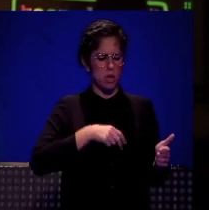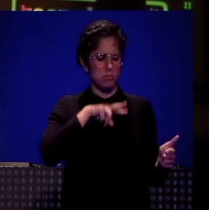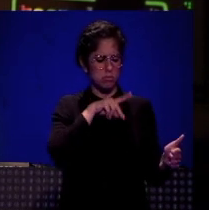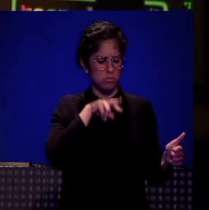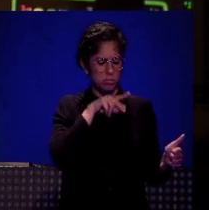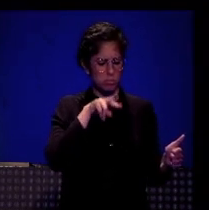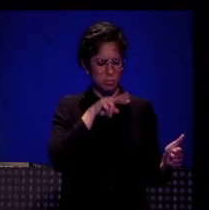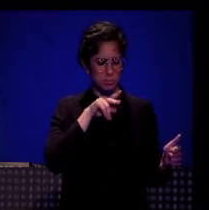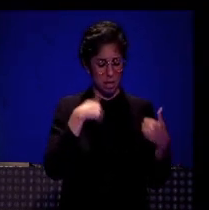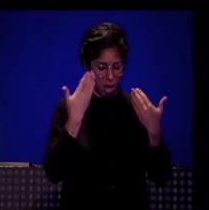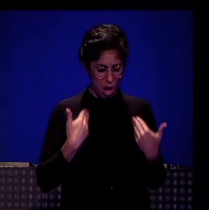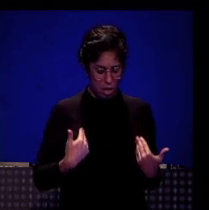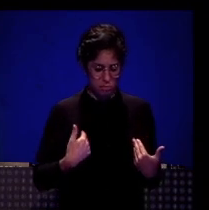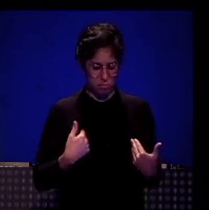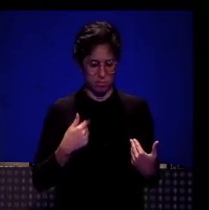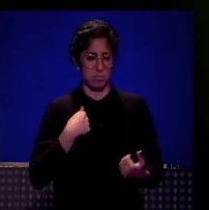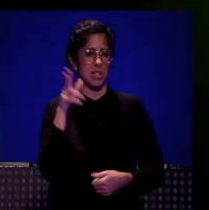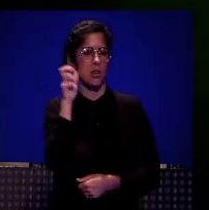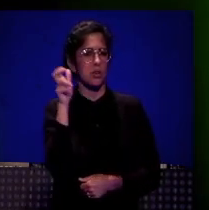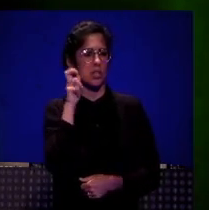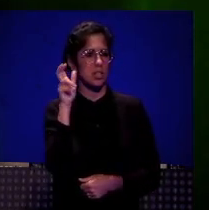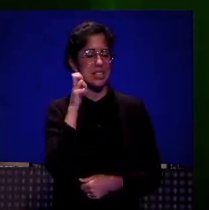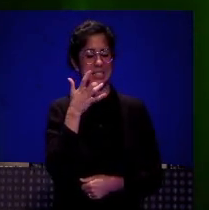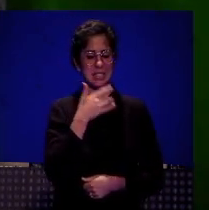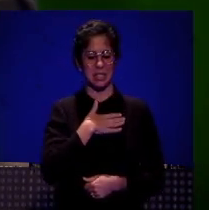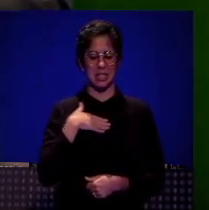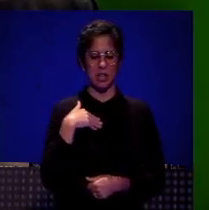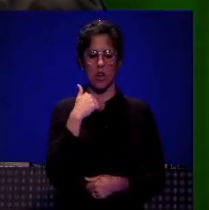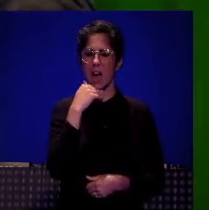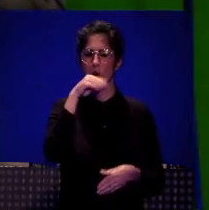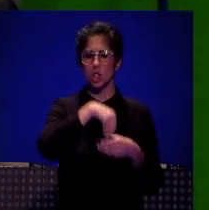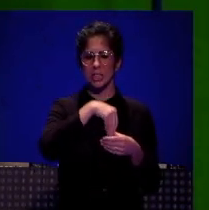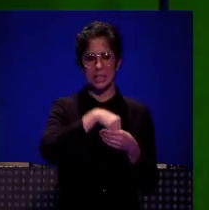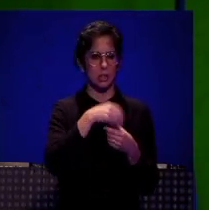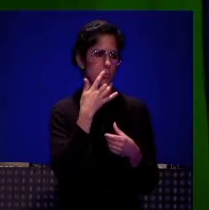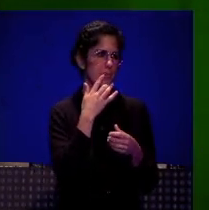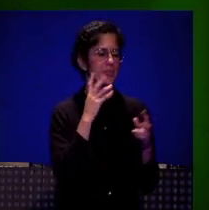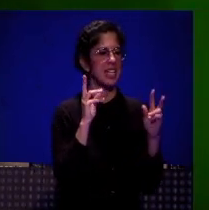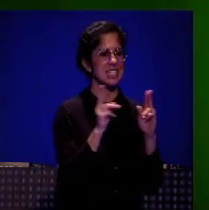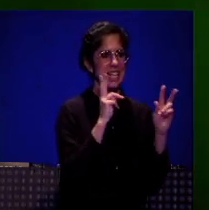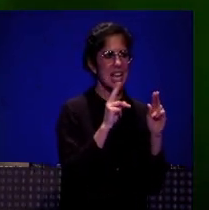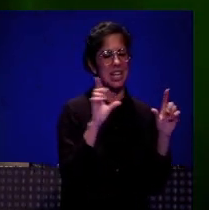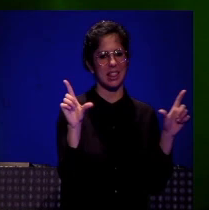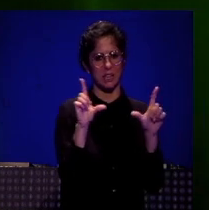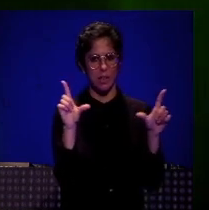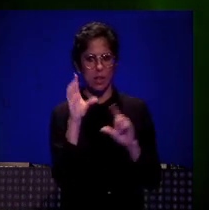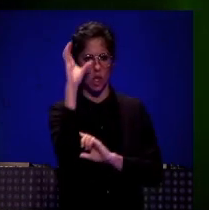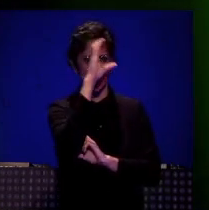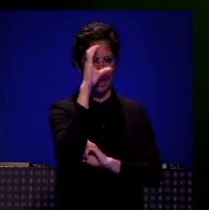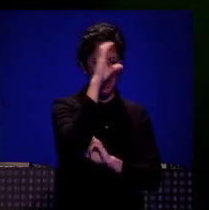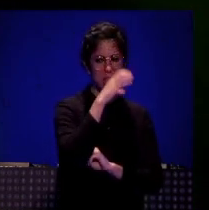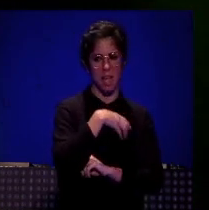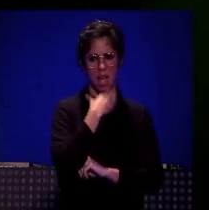mí personalmente como oyente esto algo personal cuando yo quiero escuchar algún tipo de contenido de series de televisión de ciencia de apple